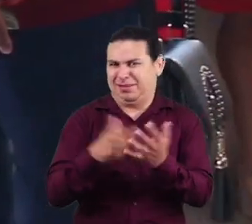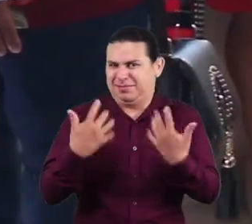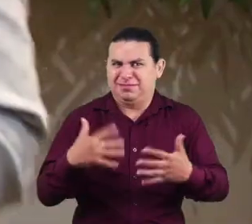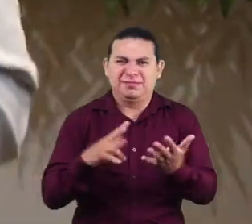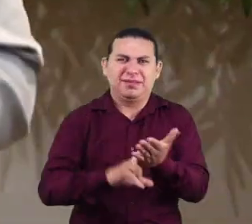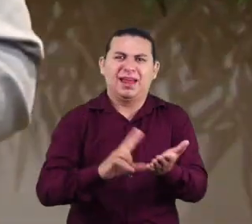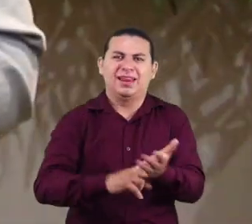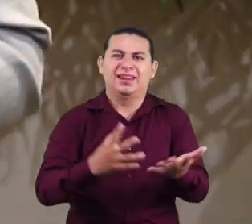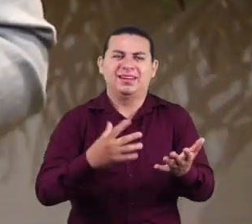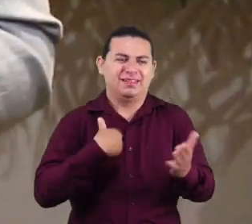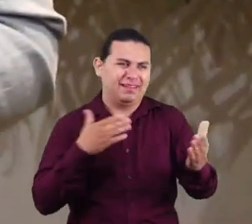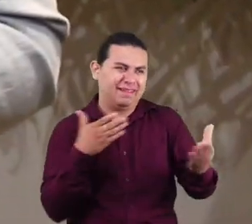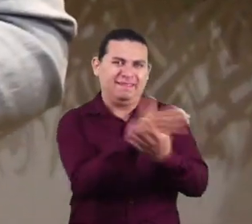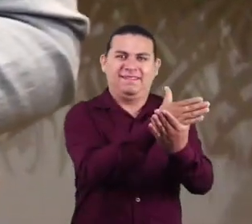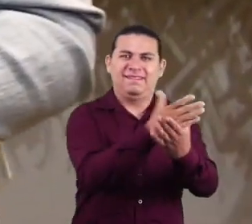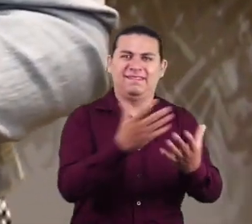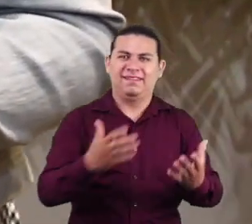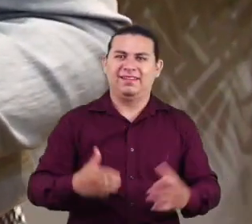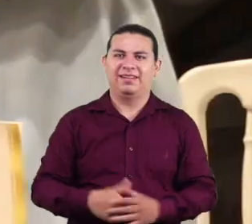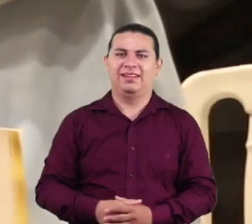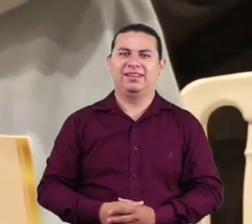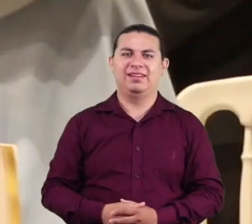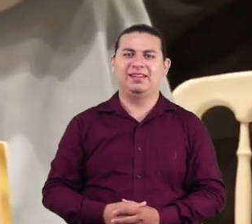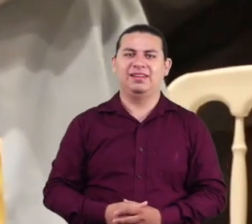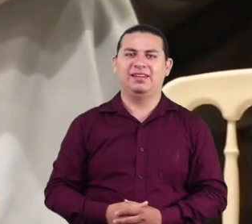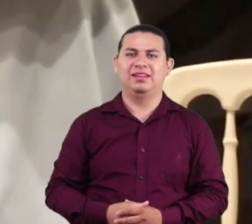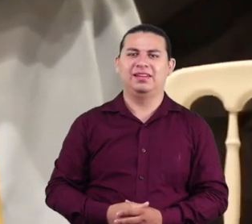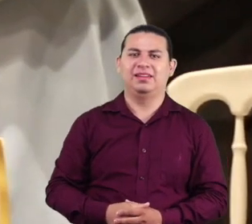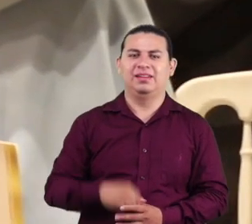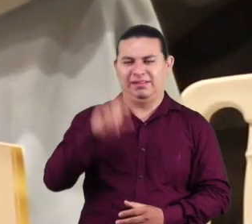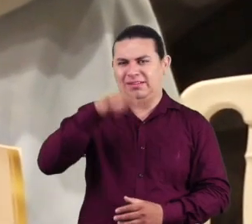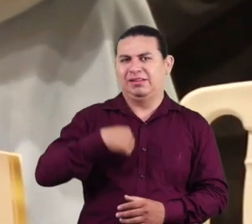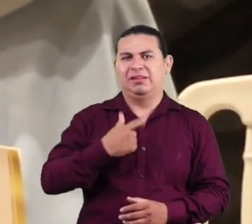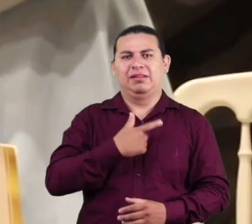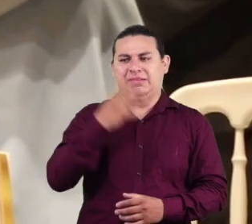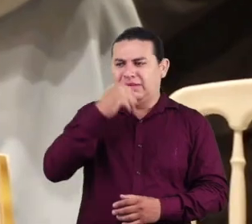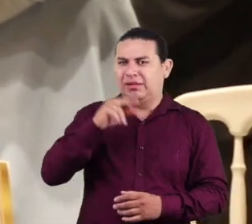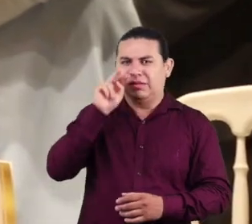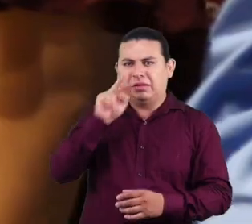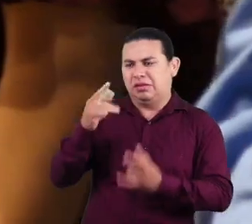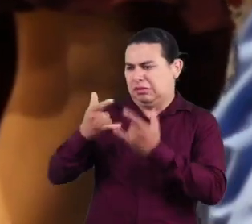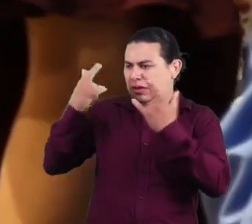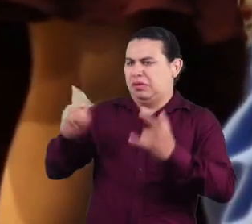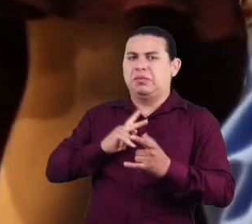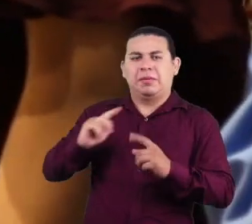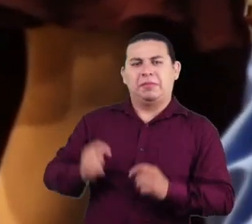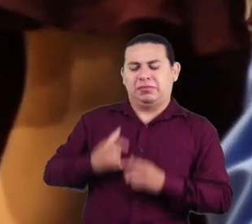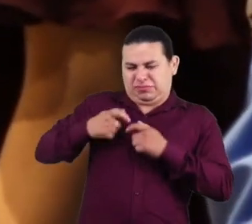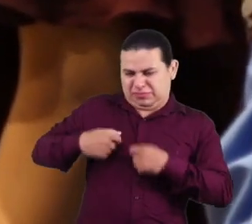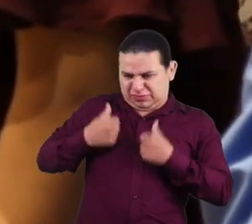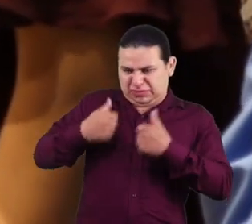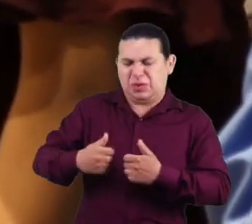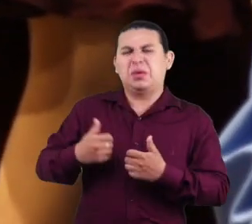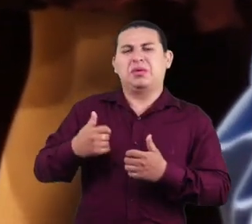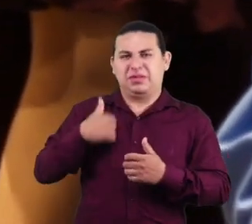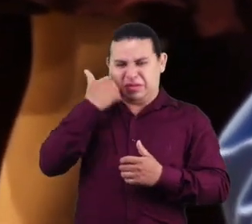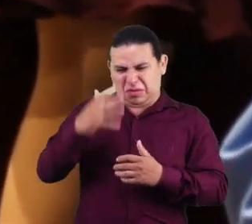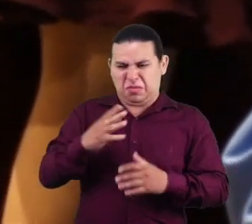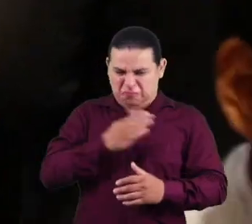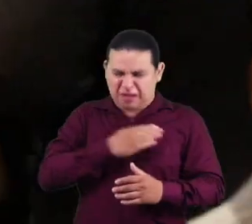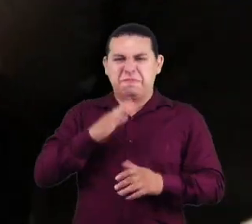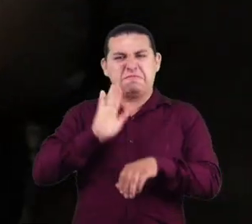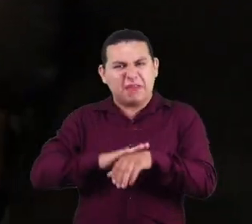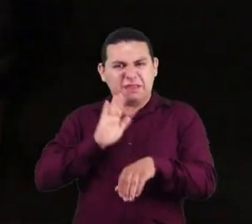puede. Hola, buenas tardes. Pues mi experiencia aquí en la prepa 7 ha sido muy satisfactoria. Los maestros son muy buenos, en